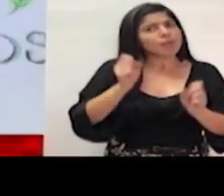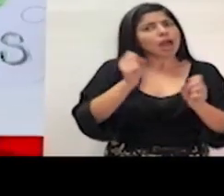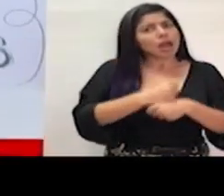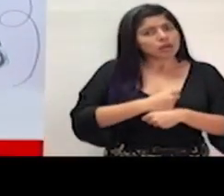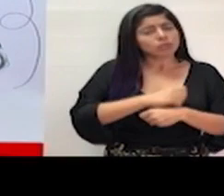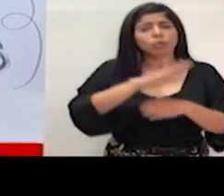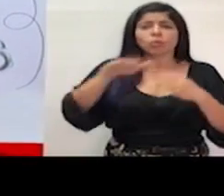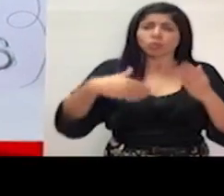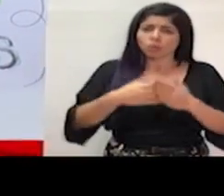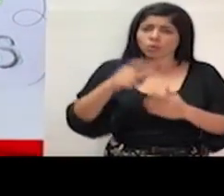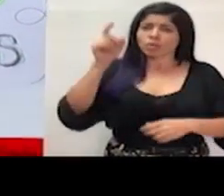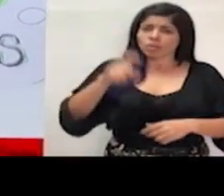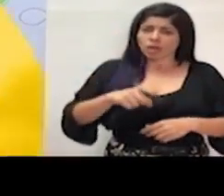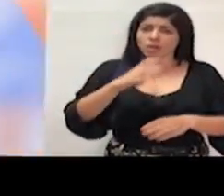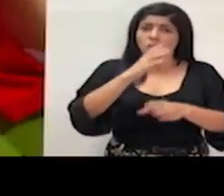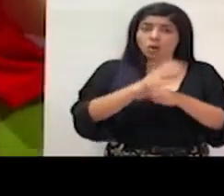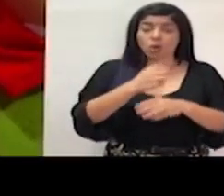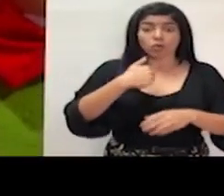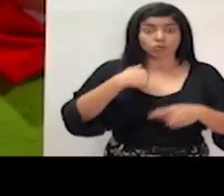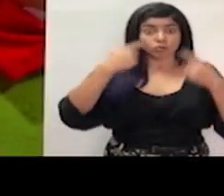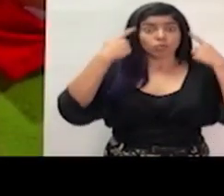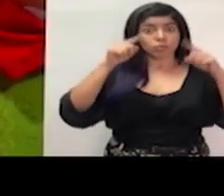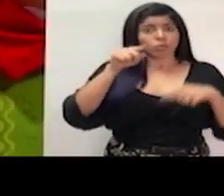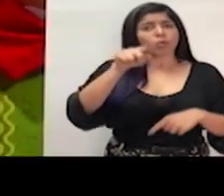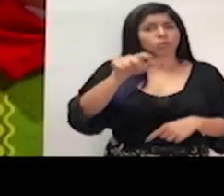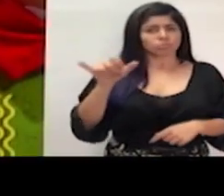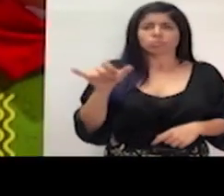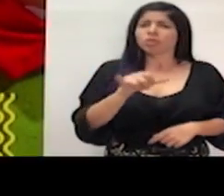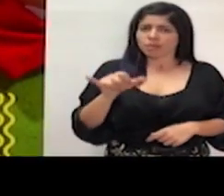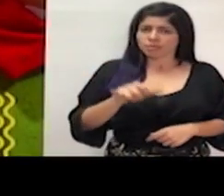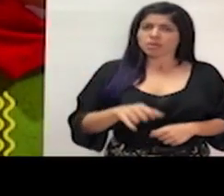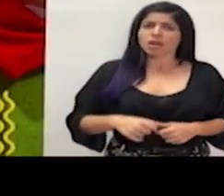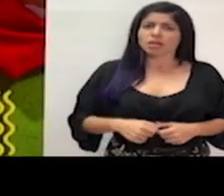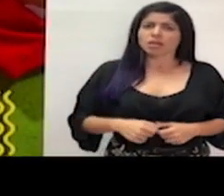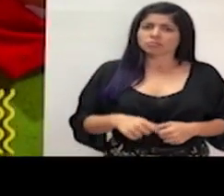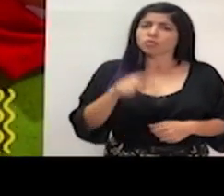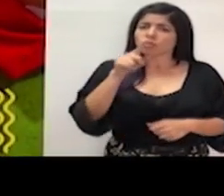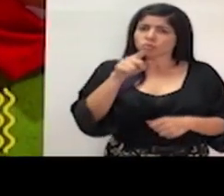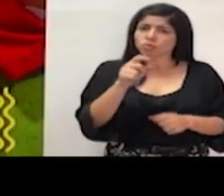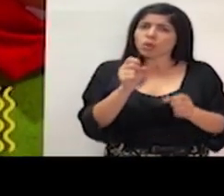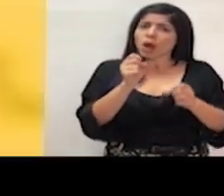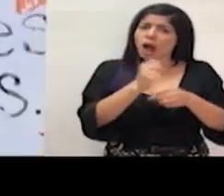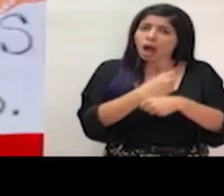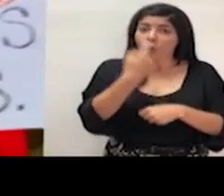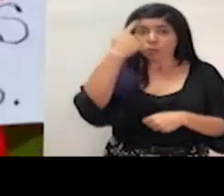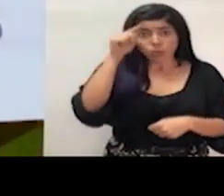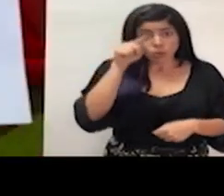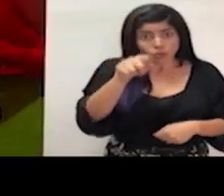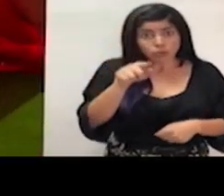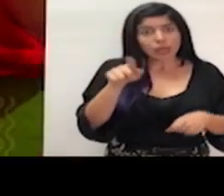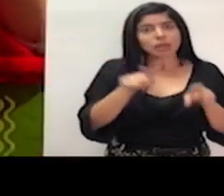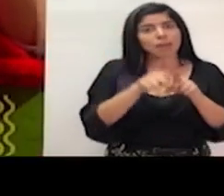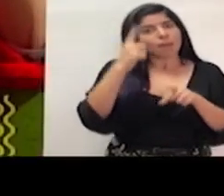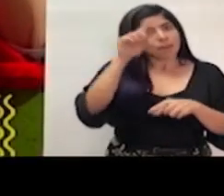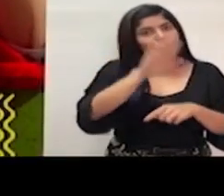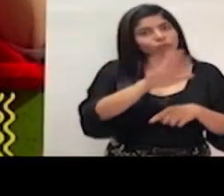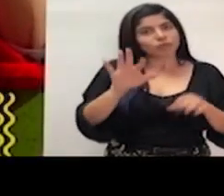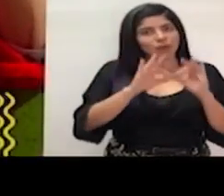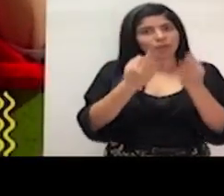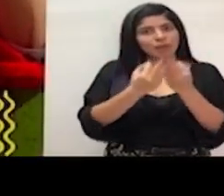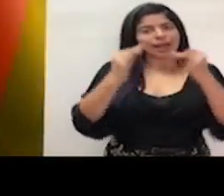hacerlo. Tenemos que cuidarnos. Si yo pude, usted también. Hágalo por usted y por los